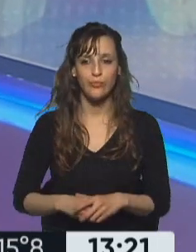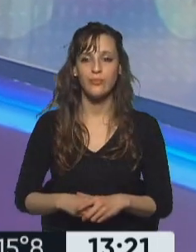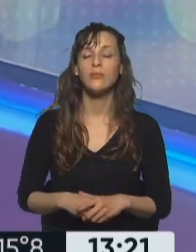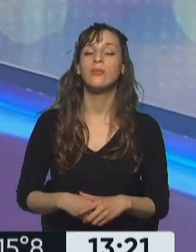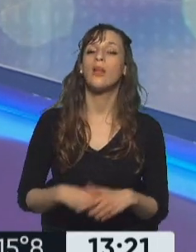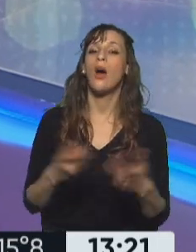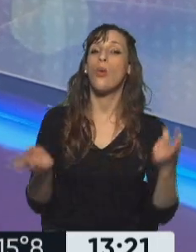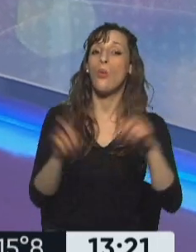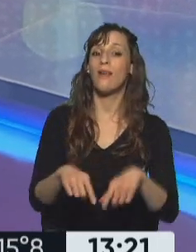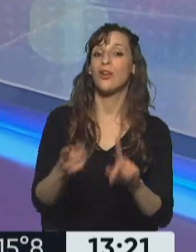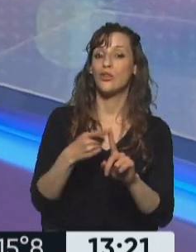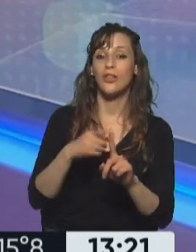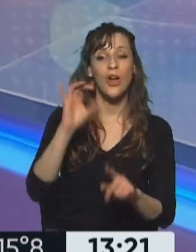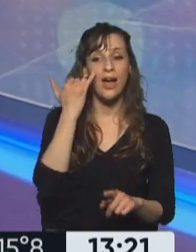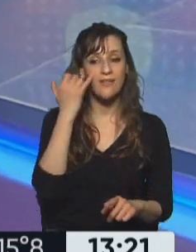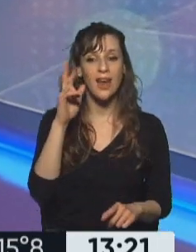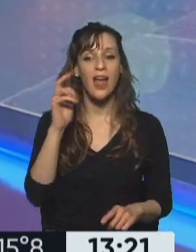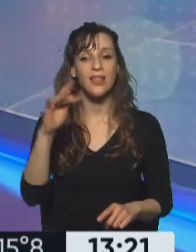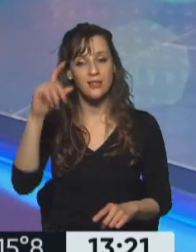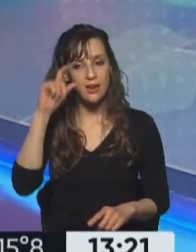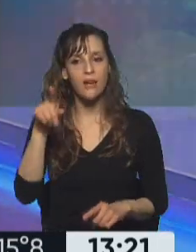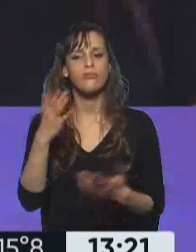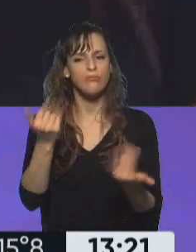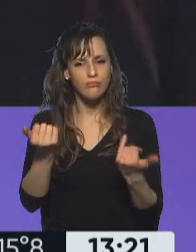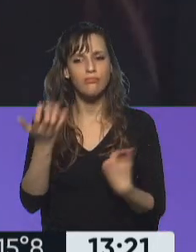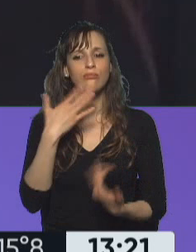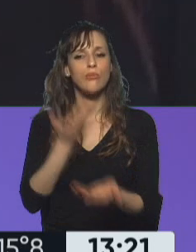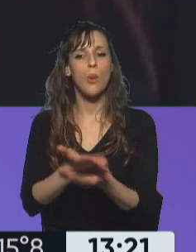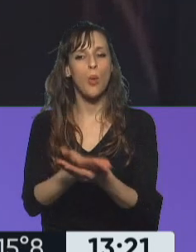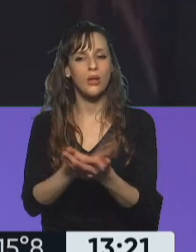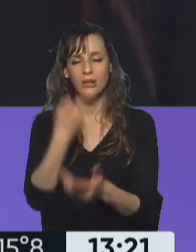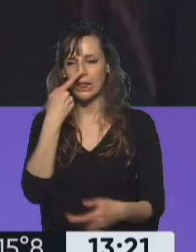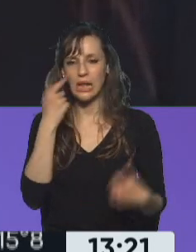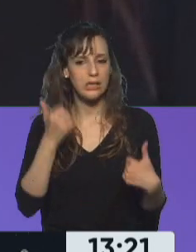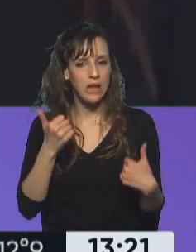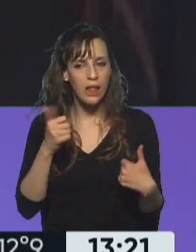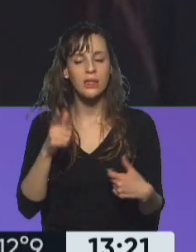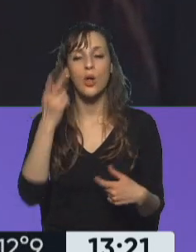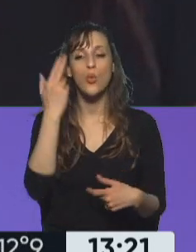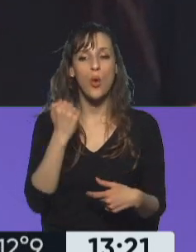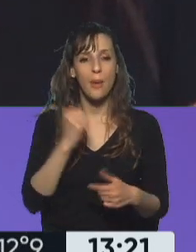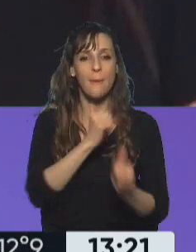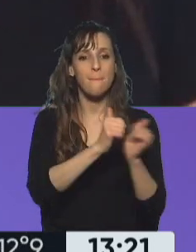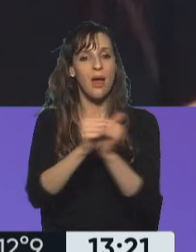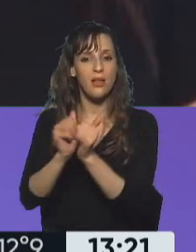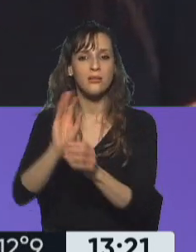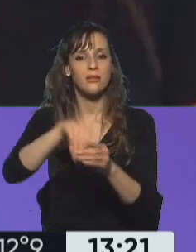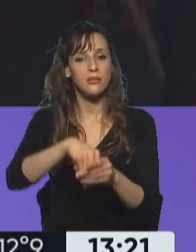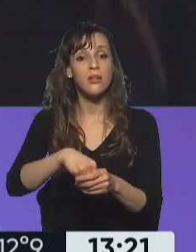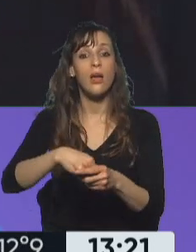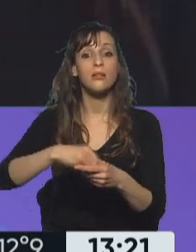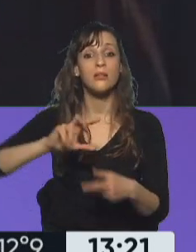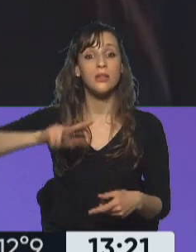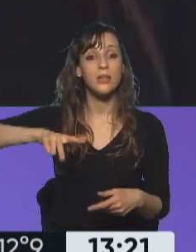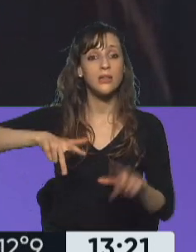Y retomamos el contacto con Gaby Radice. Gaby, en este caso con una propuesta muy interesante, 9 compañías en títeres del mundo y además